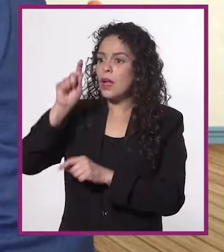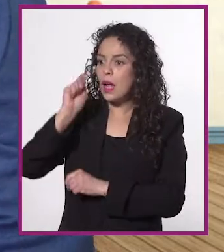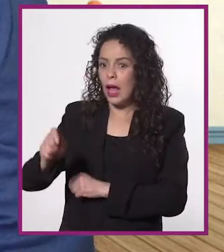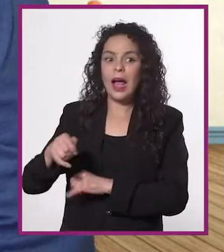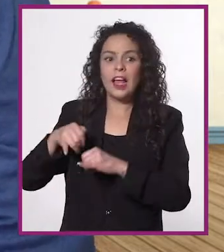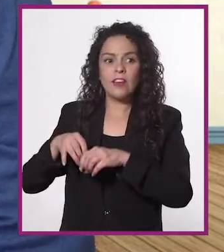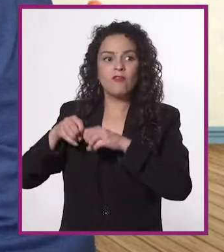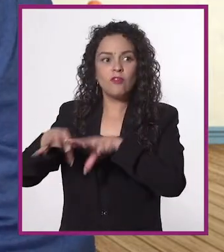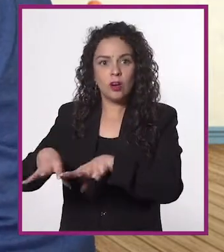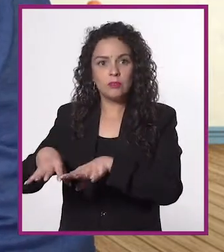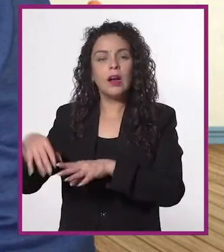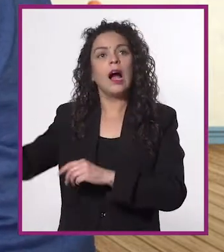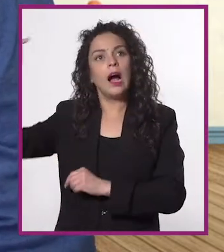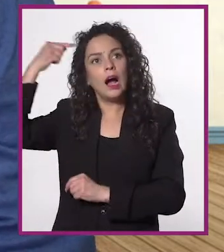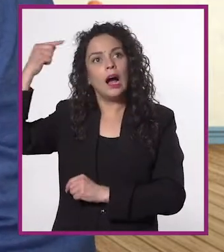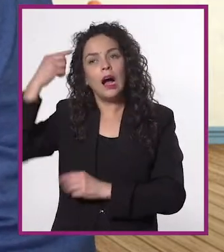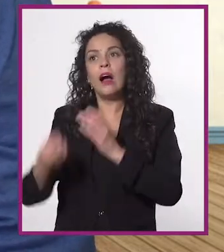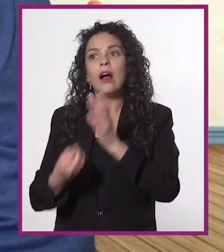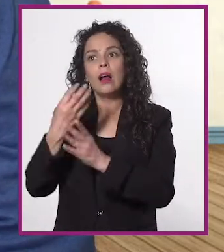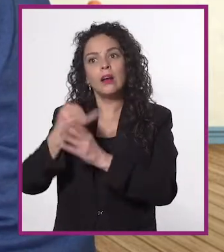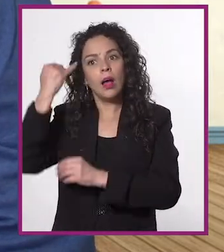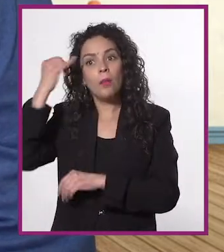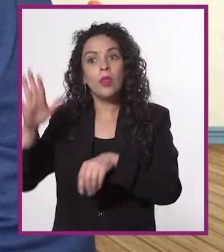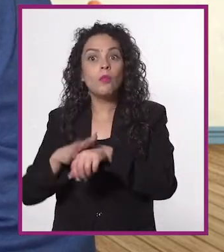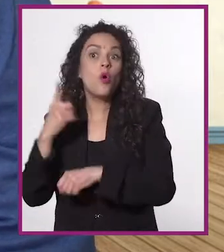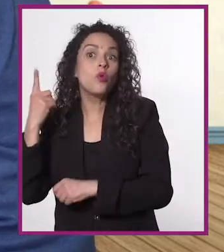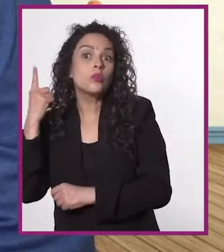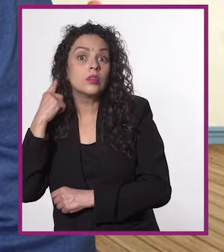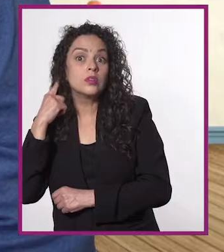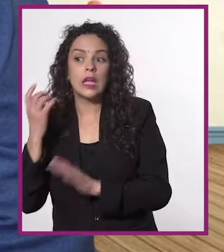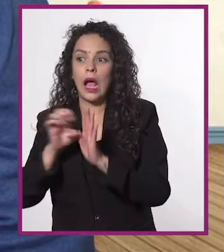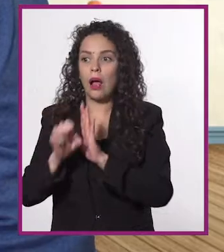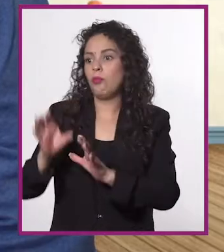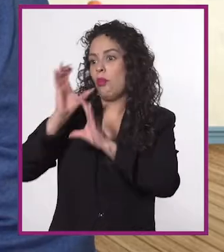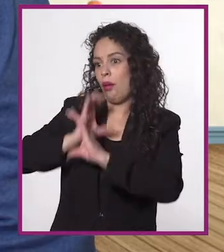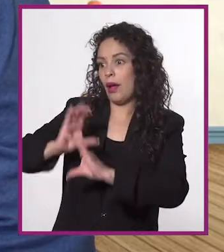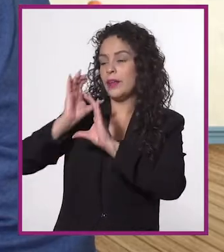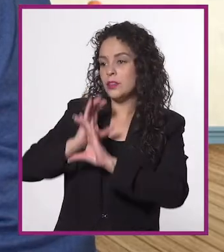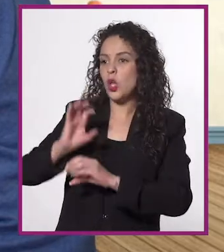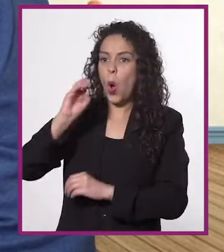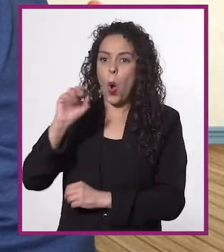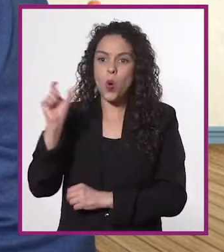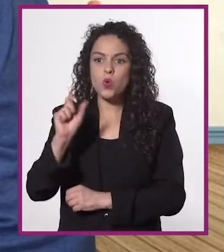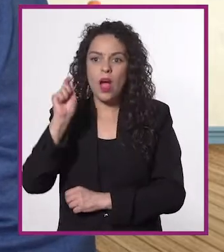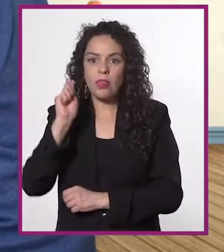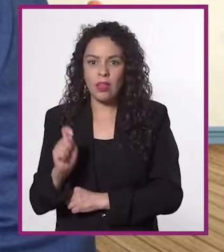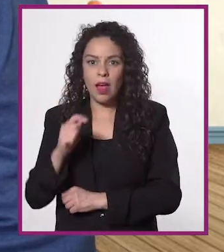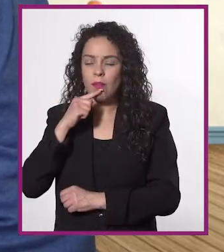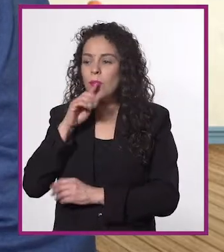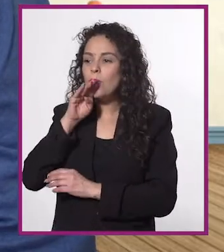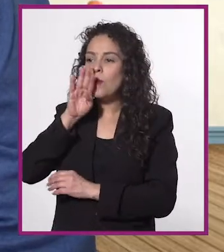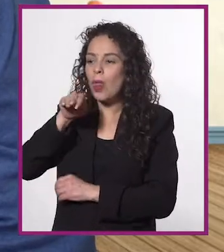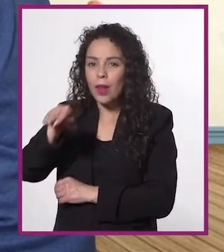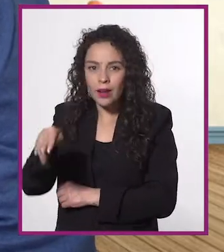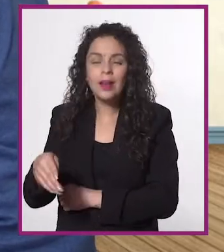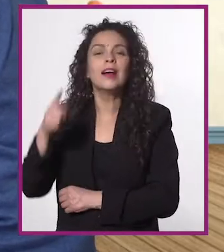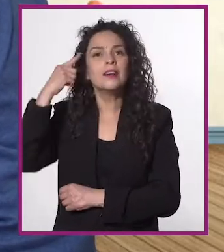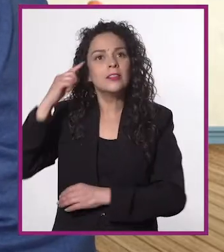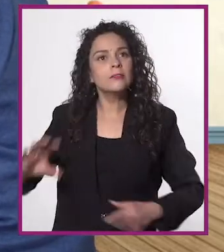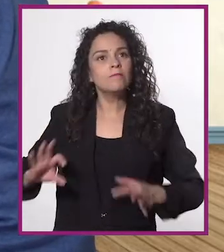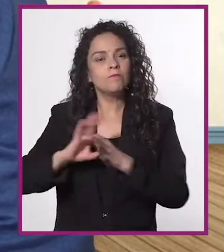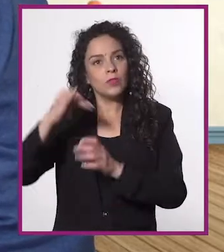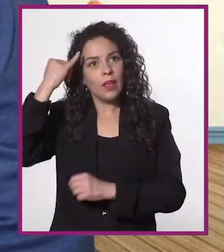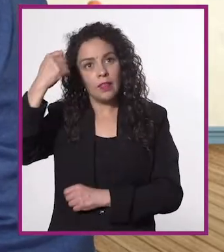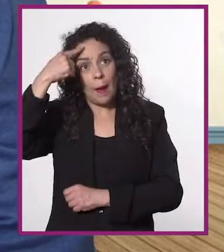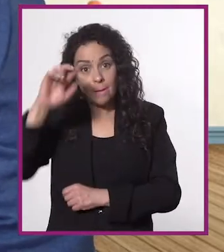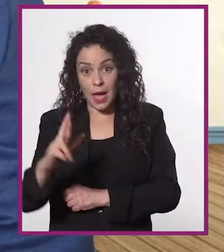También nos volvemos más receptivos a información o ideas nuevas si las escuchamos, como las canciones, o cuando ponen un trabalenguas o